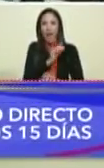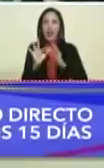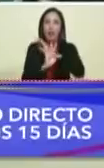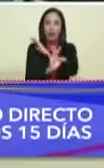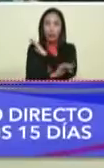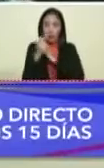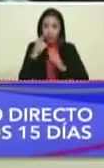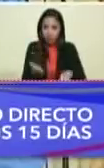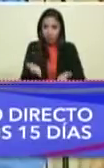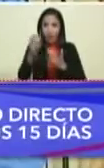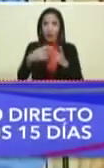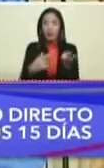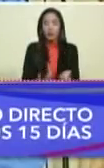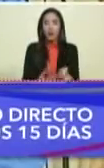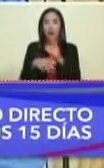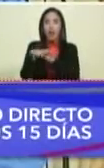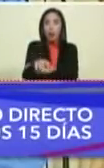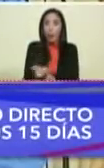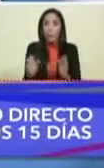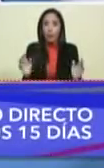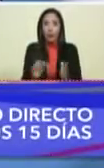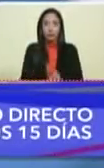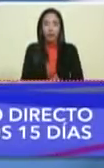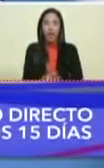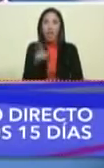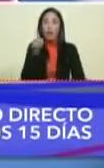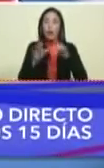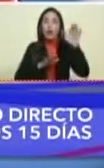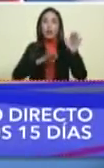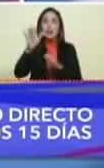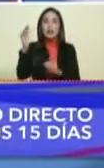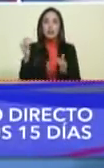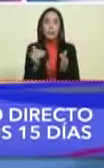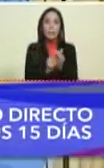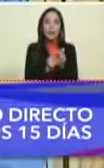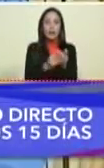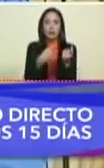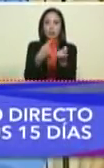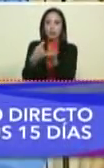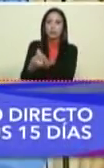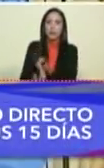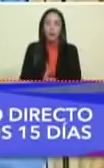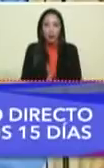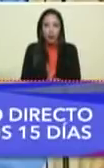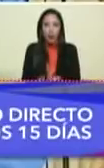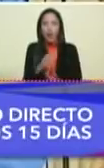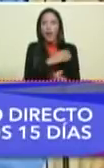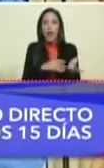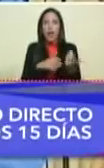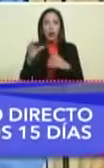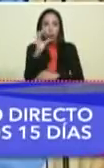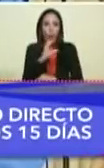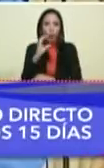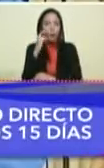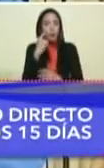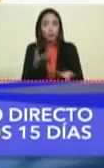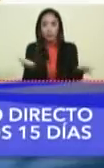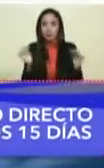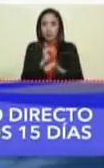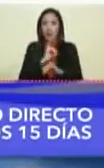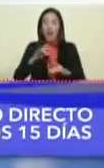reales. A aquellos que pagaron 15 mil pesos en Cúcuta y en Maicao por un carnet de la patria, vaya para que le devuelvan sus